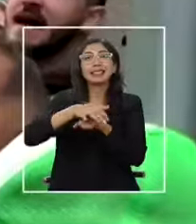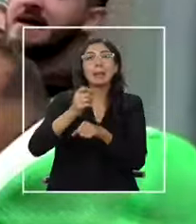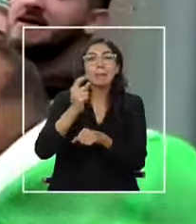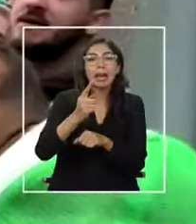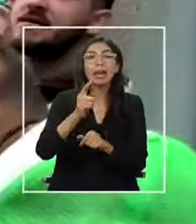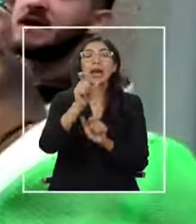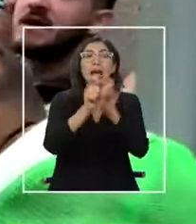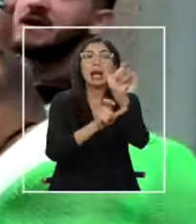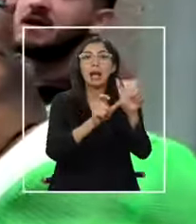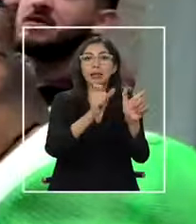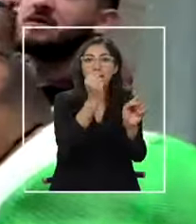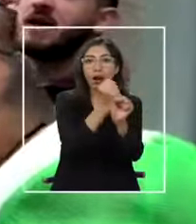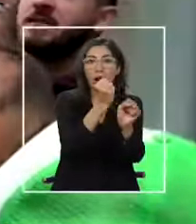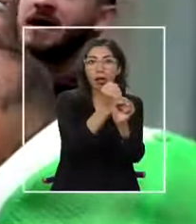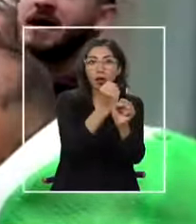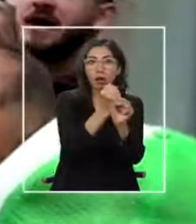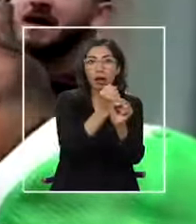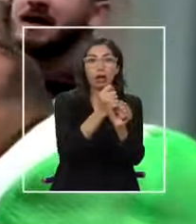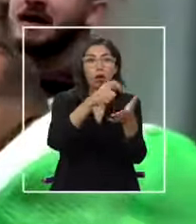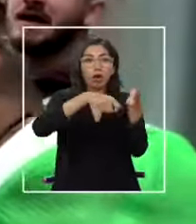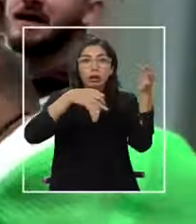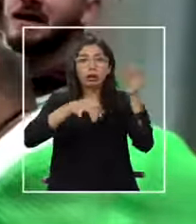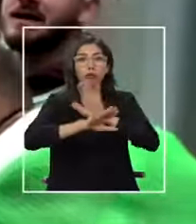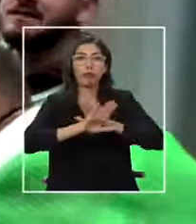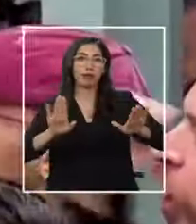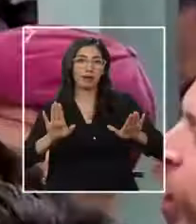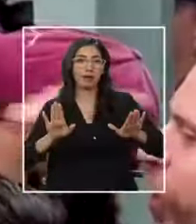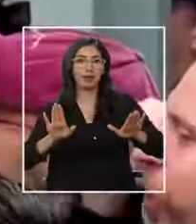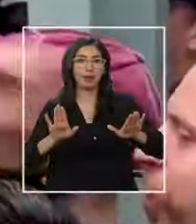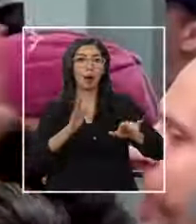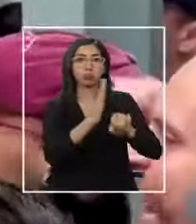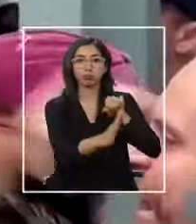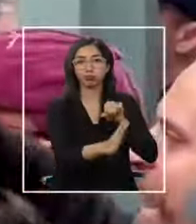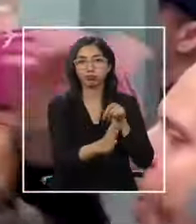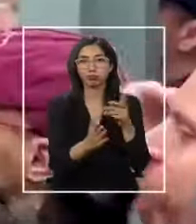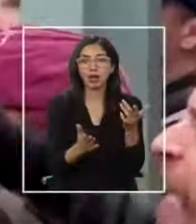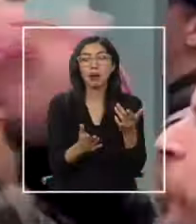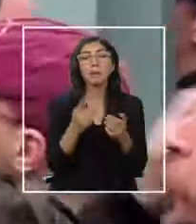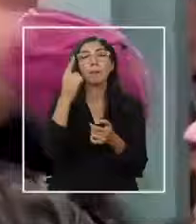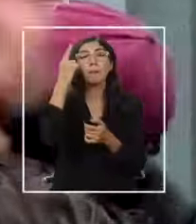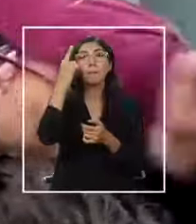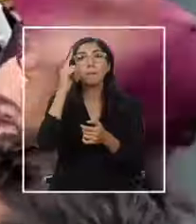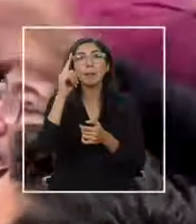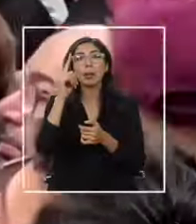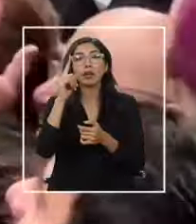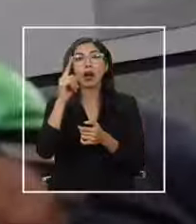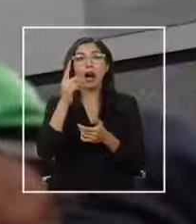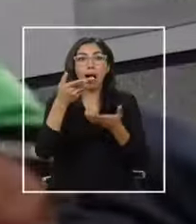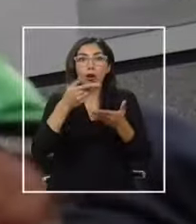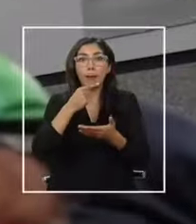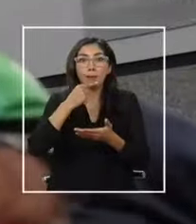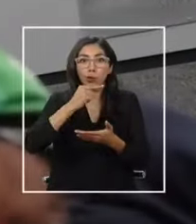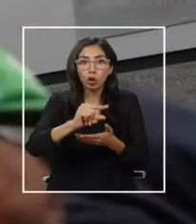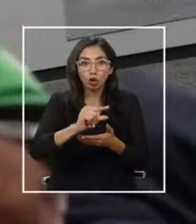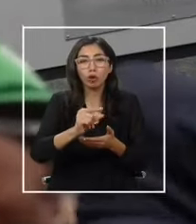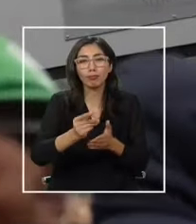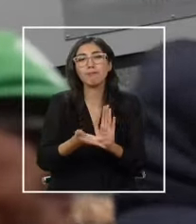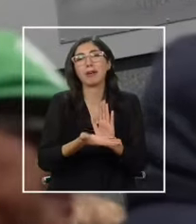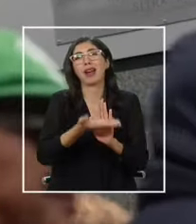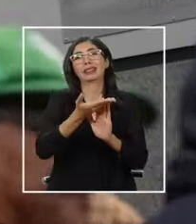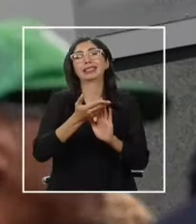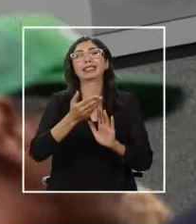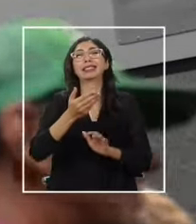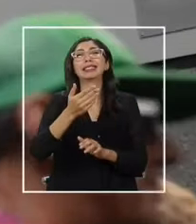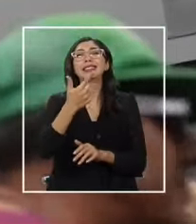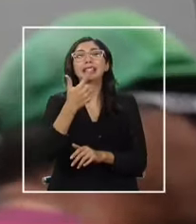a los cuales no se les renovó su contrato. Pero según advirtió la administración del libertario, esta cifra aumenta a un total de